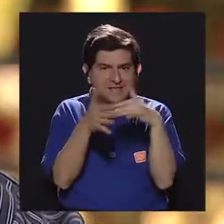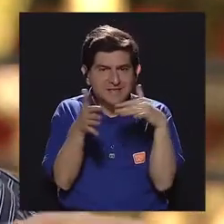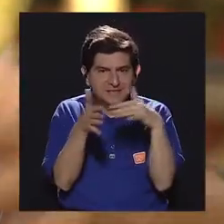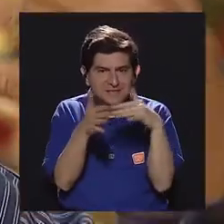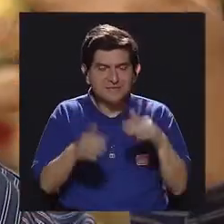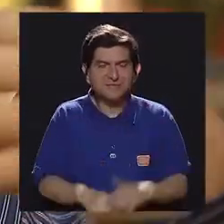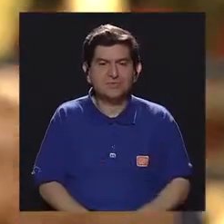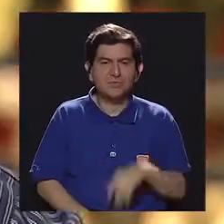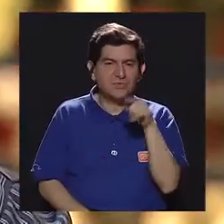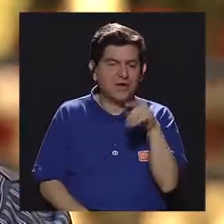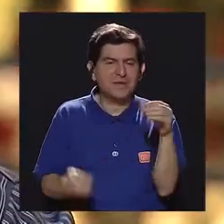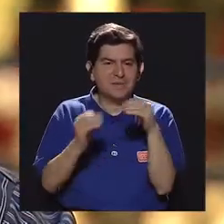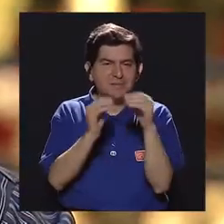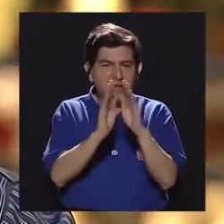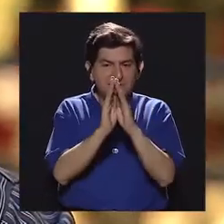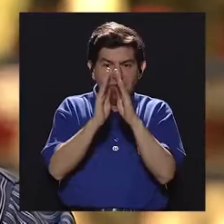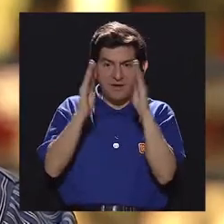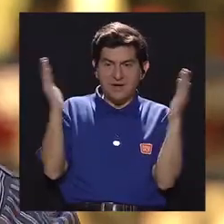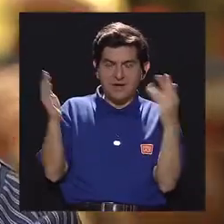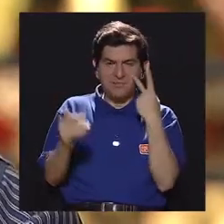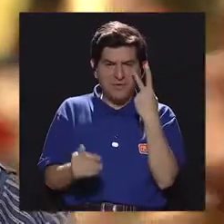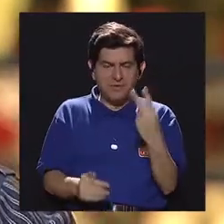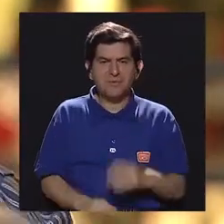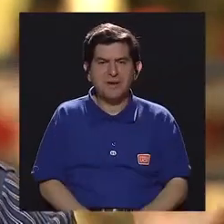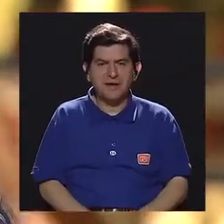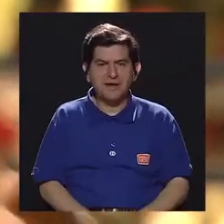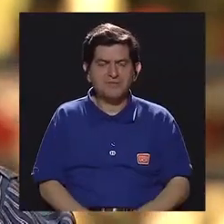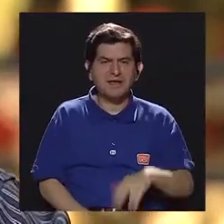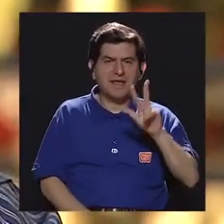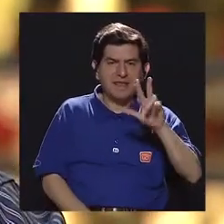estudio imagenológico un poco más amplio para poder ver